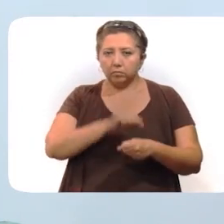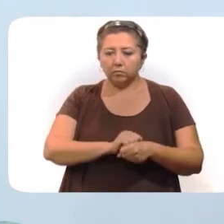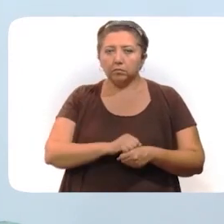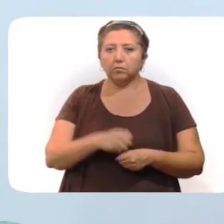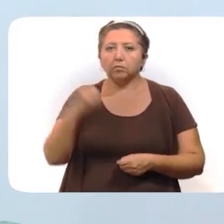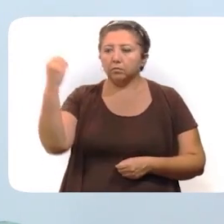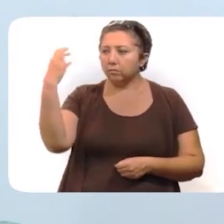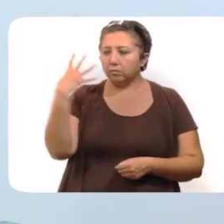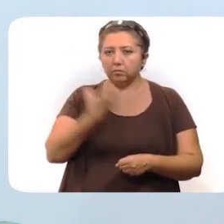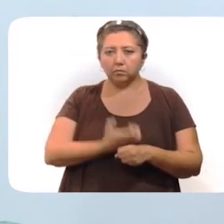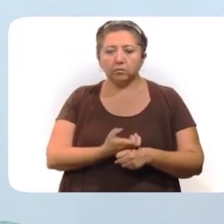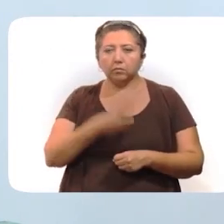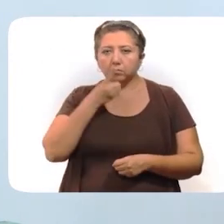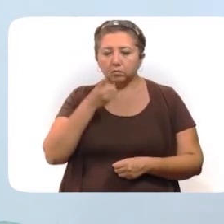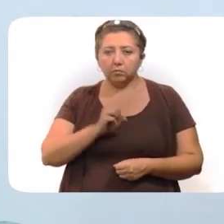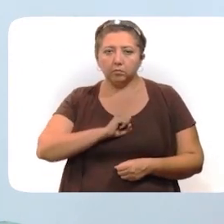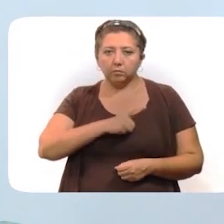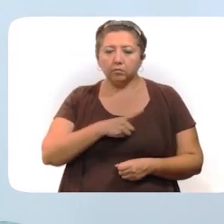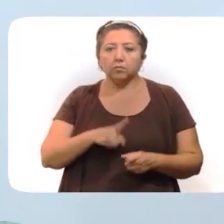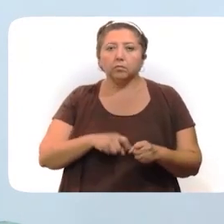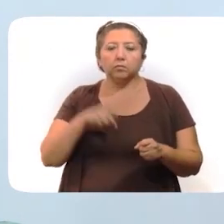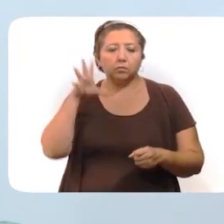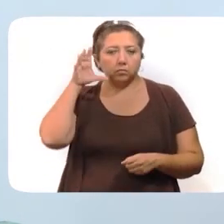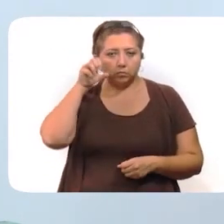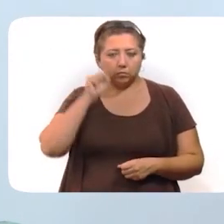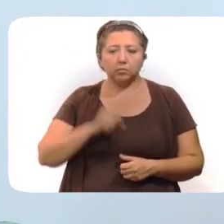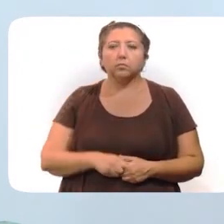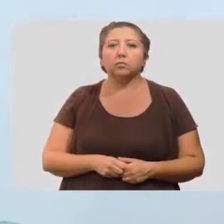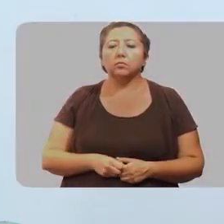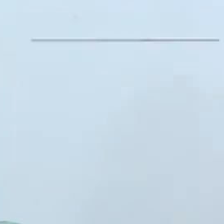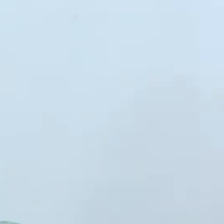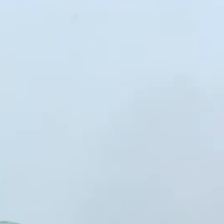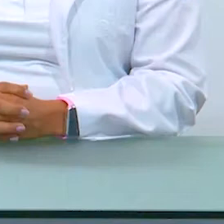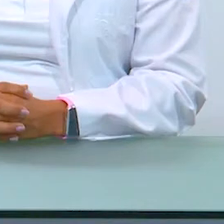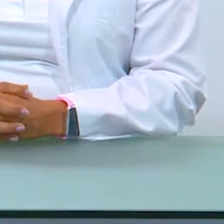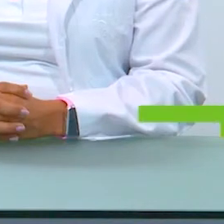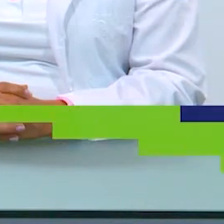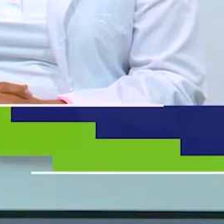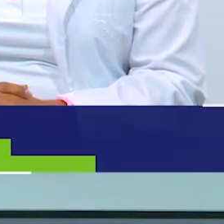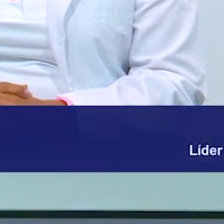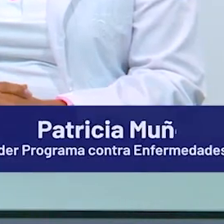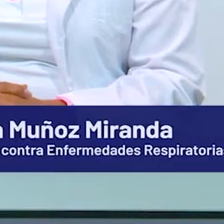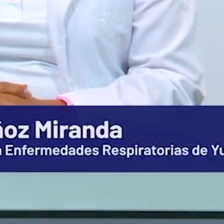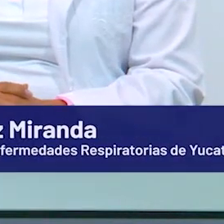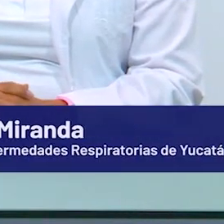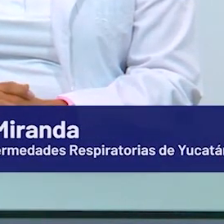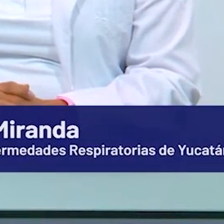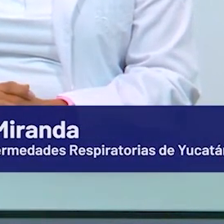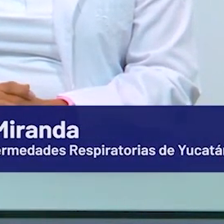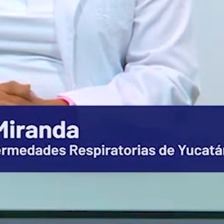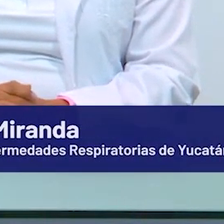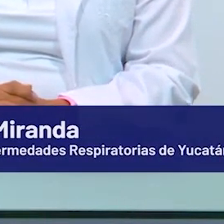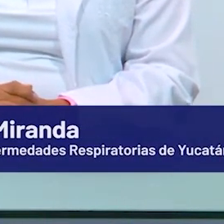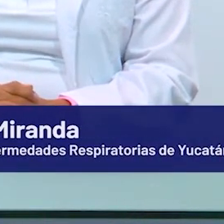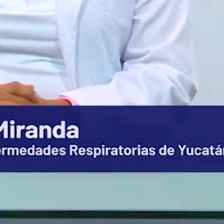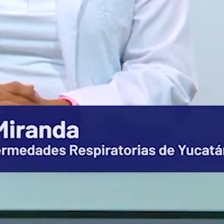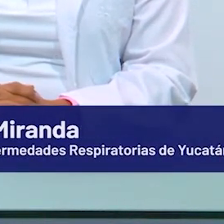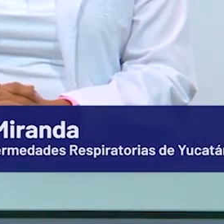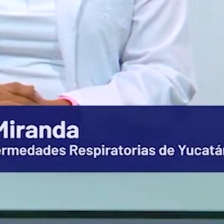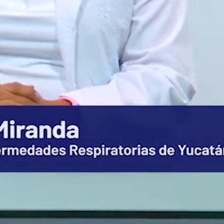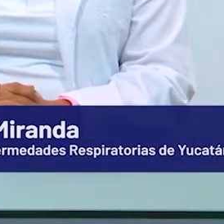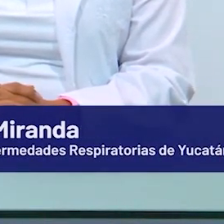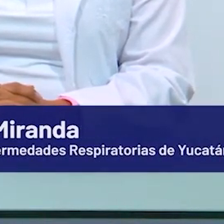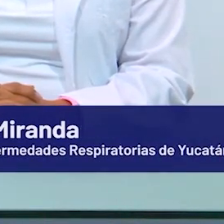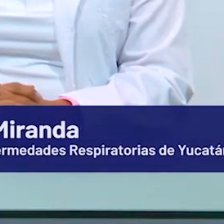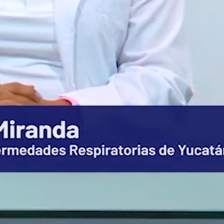semanales de nuestro semáforo estatal de salud marcan color naranja. Este es el informe del día de hoy, doctor. Gracias, doctora. Estaremos actualizando esta